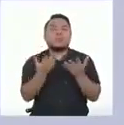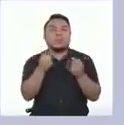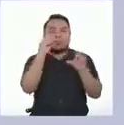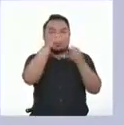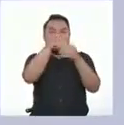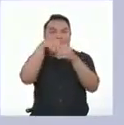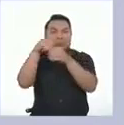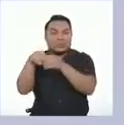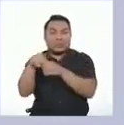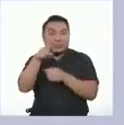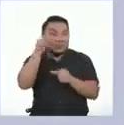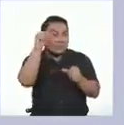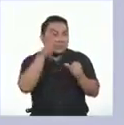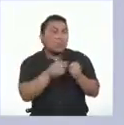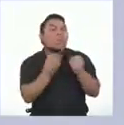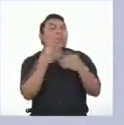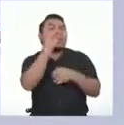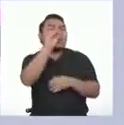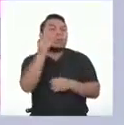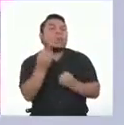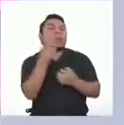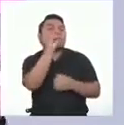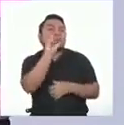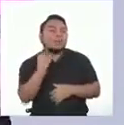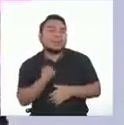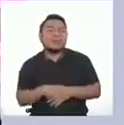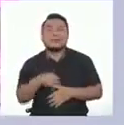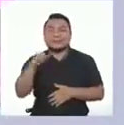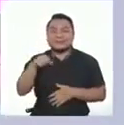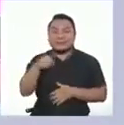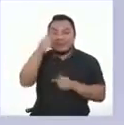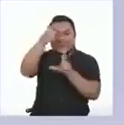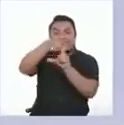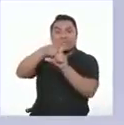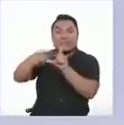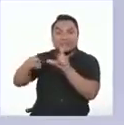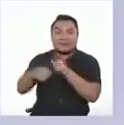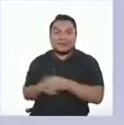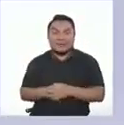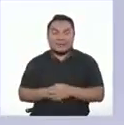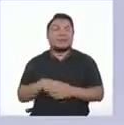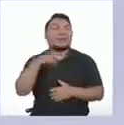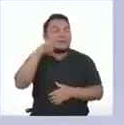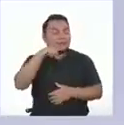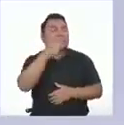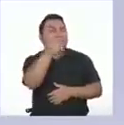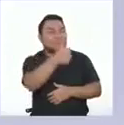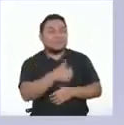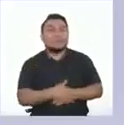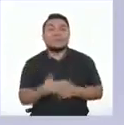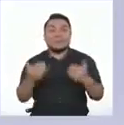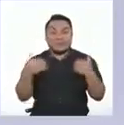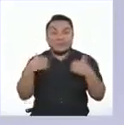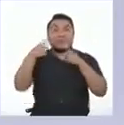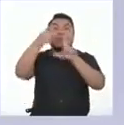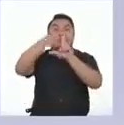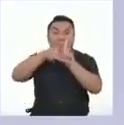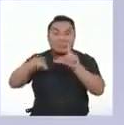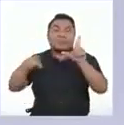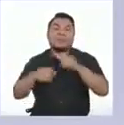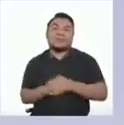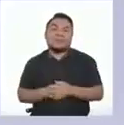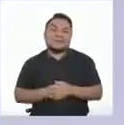Patricia, lo recuerdas? Sí, profesora, tenemos que dividir. Muy bien, tenemos que